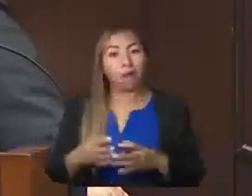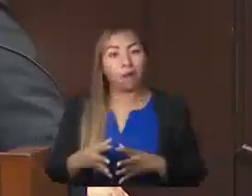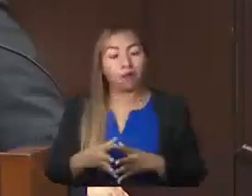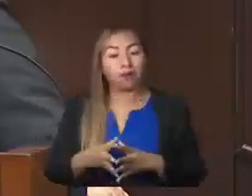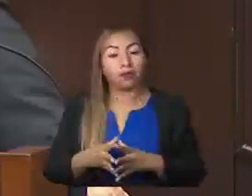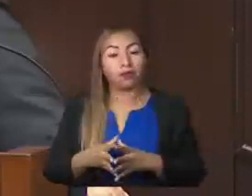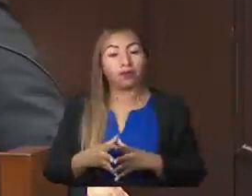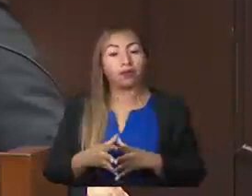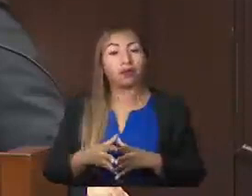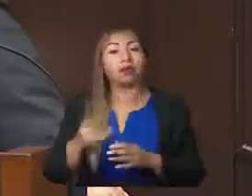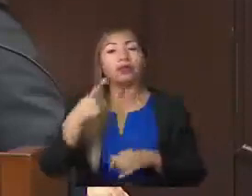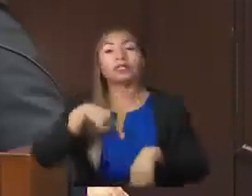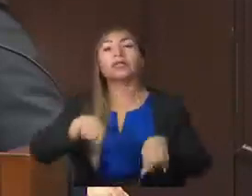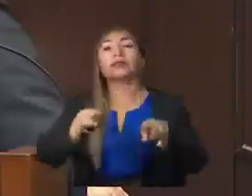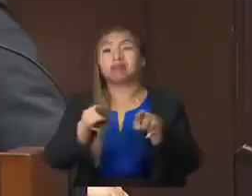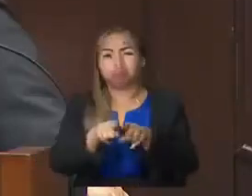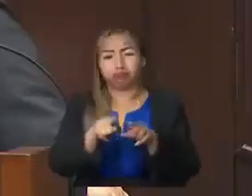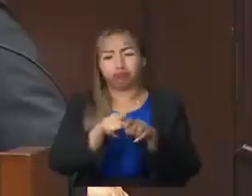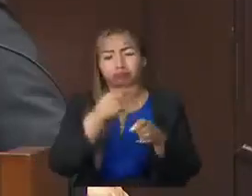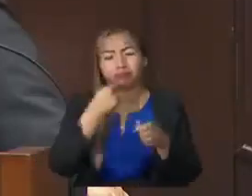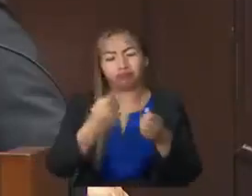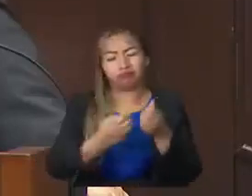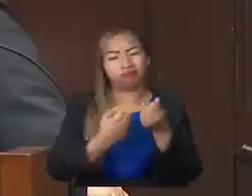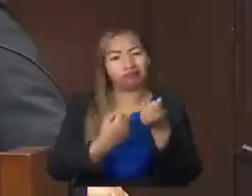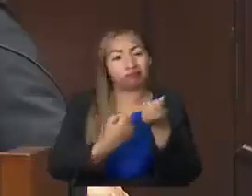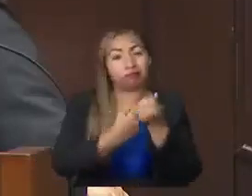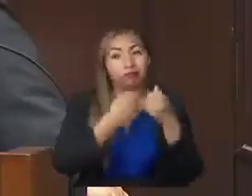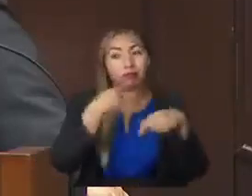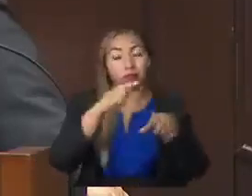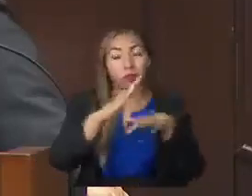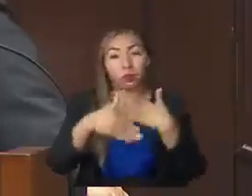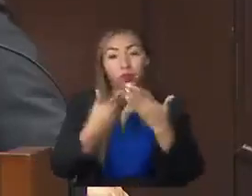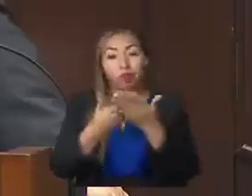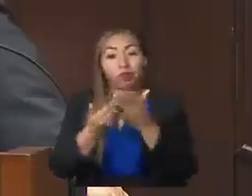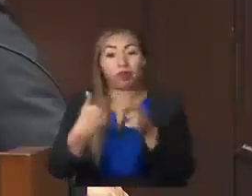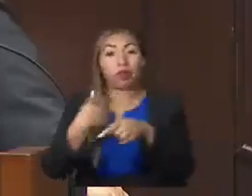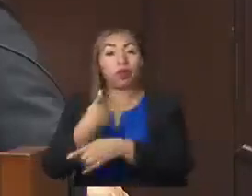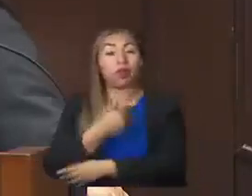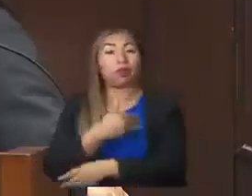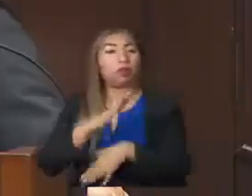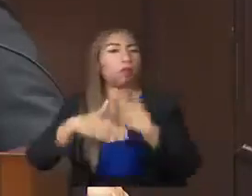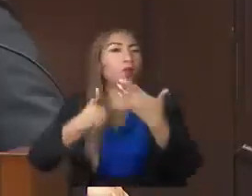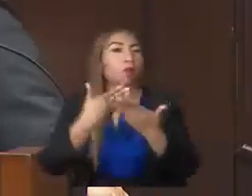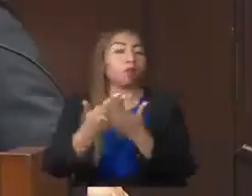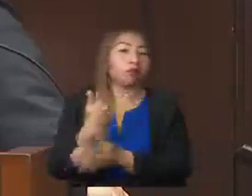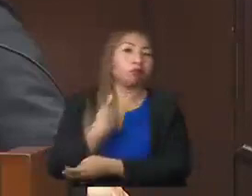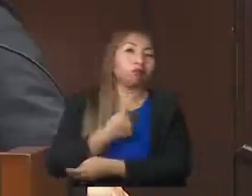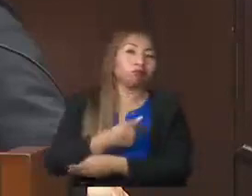pero con aportes y soluciones a nuestras necesidades.